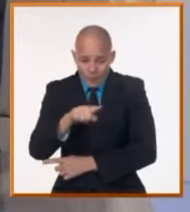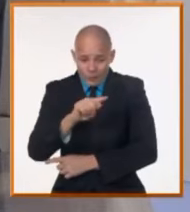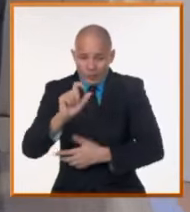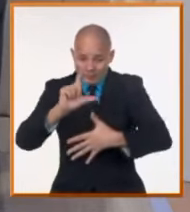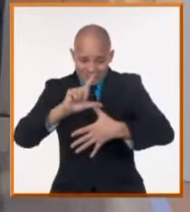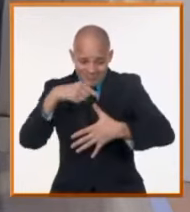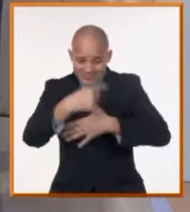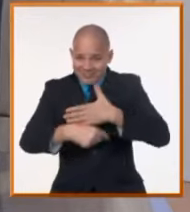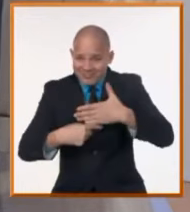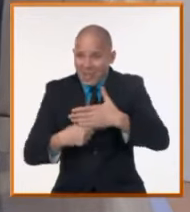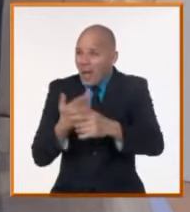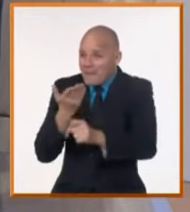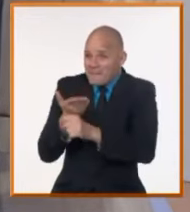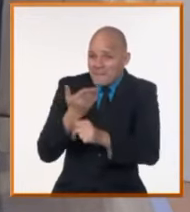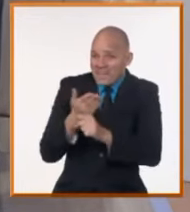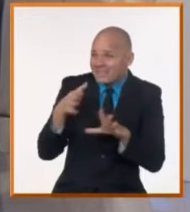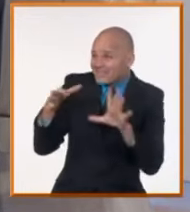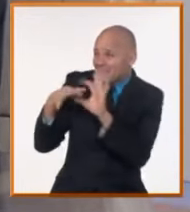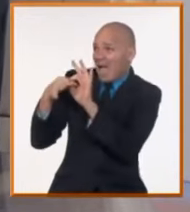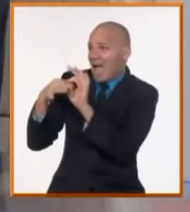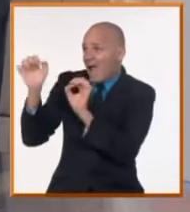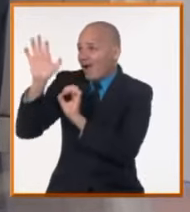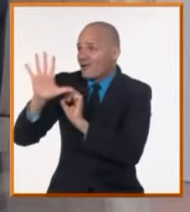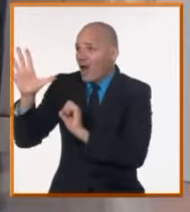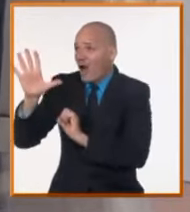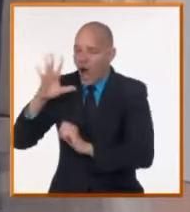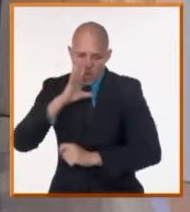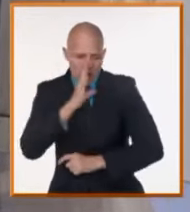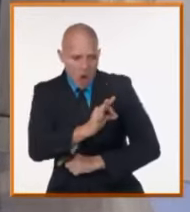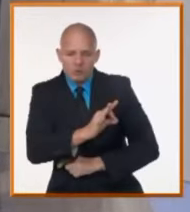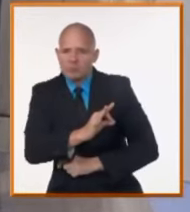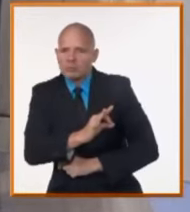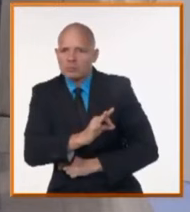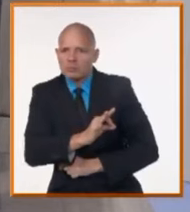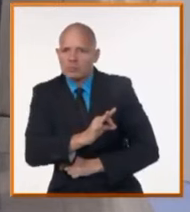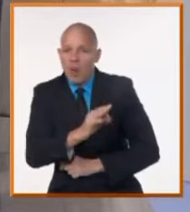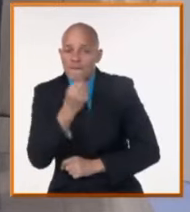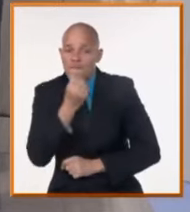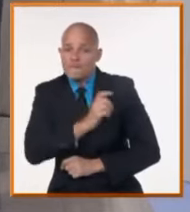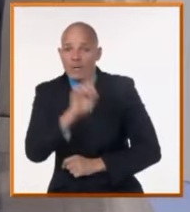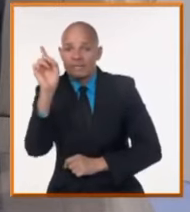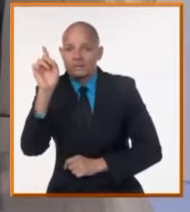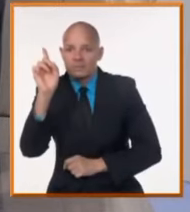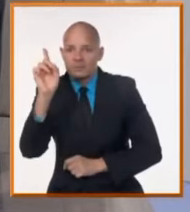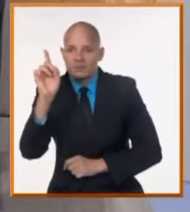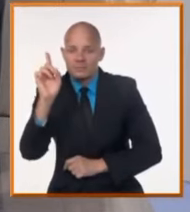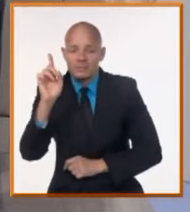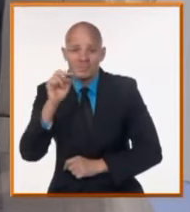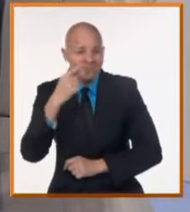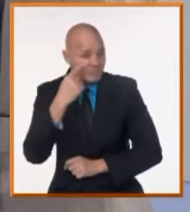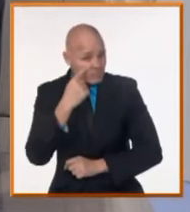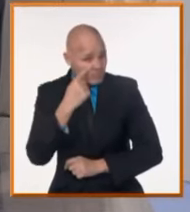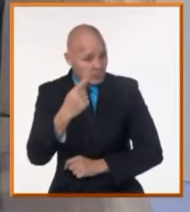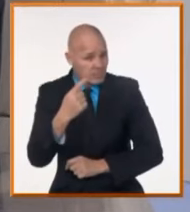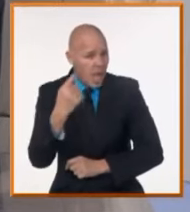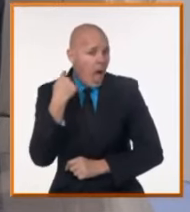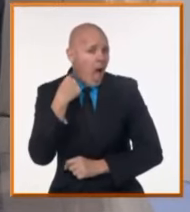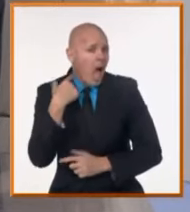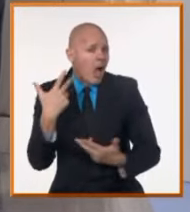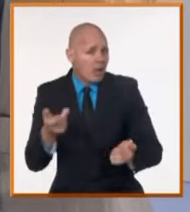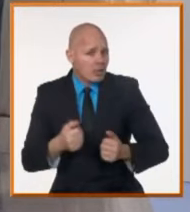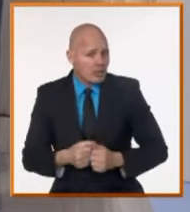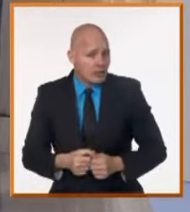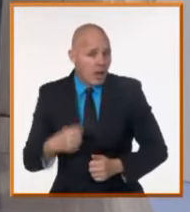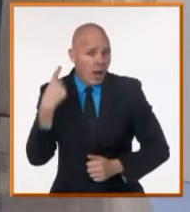anexión a una potencia extranjera, ¿no? Exterior. Eso fue en el año